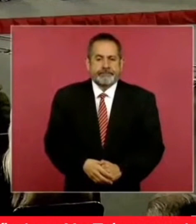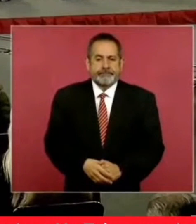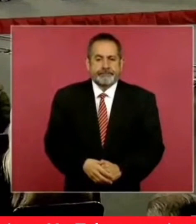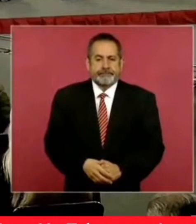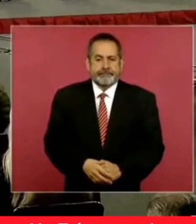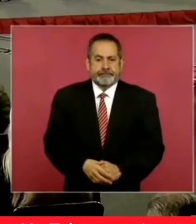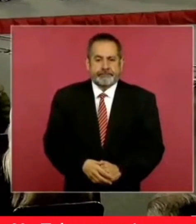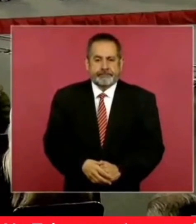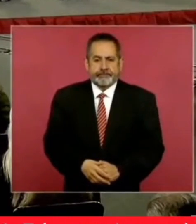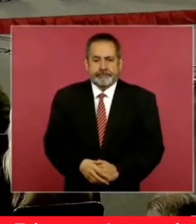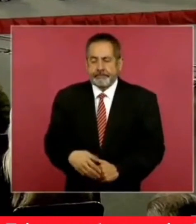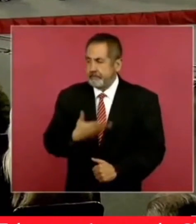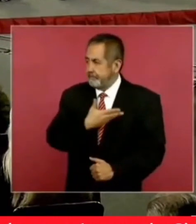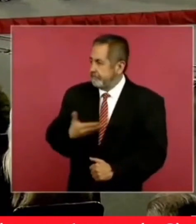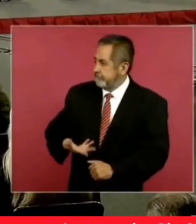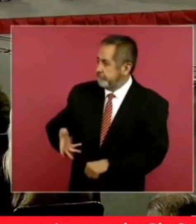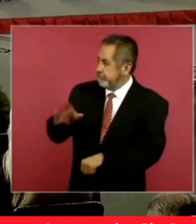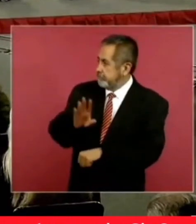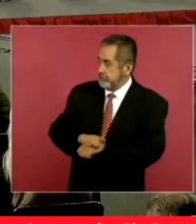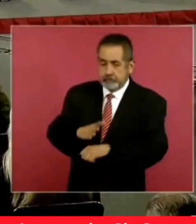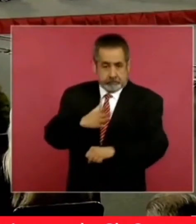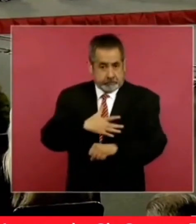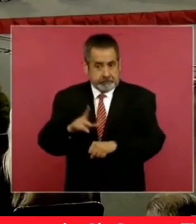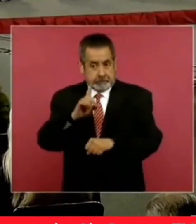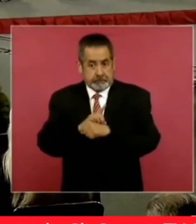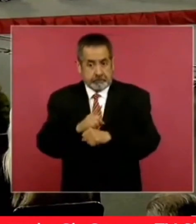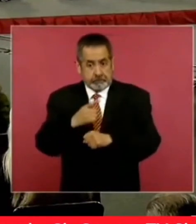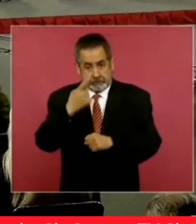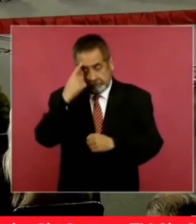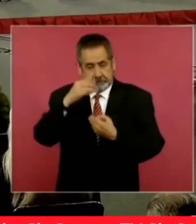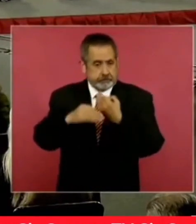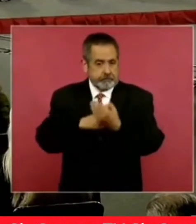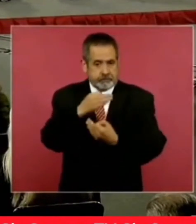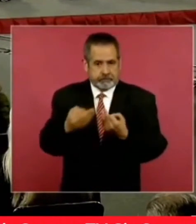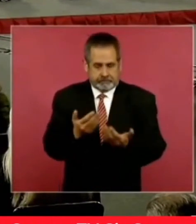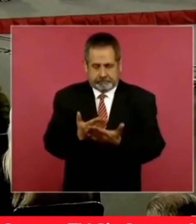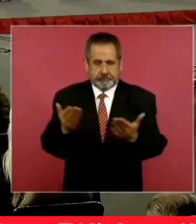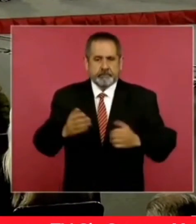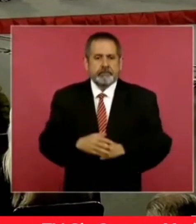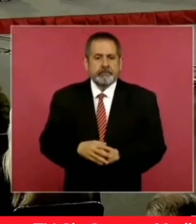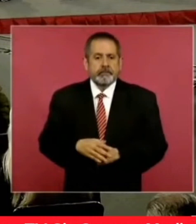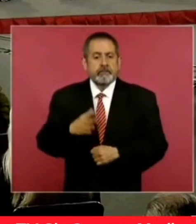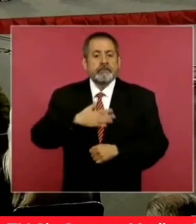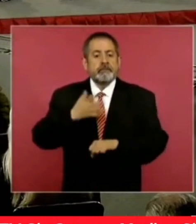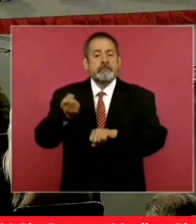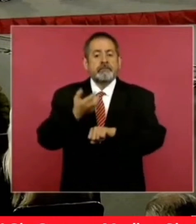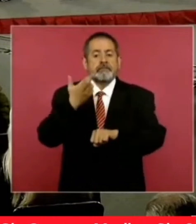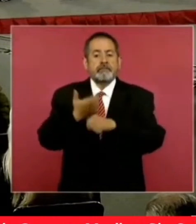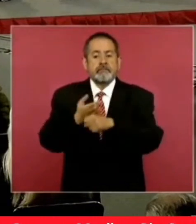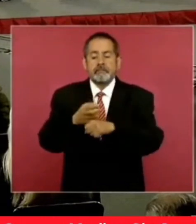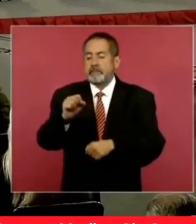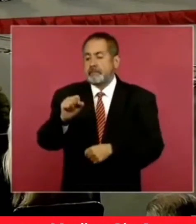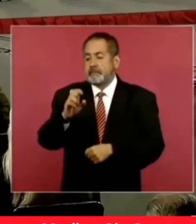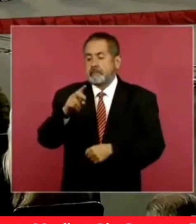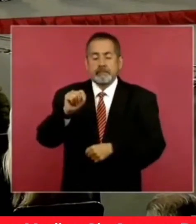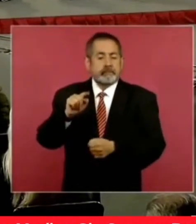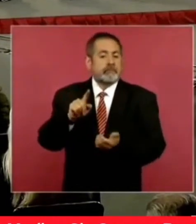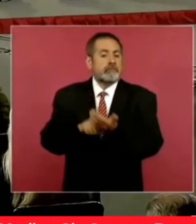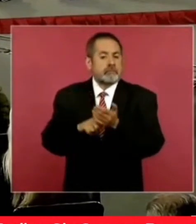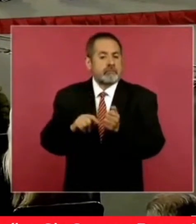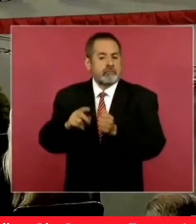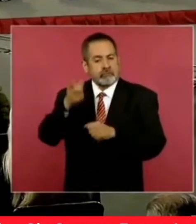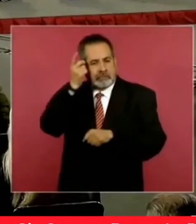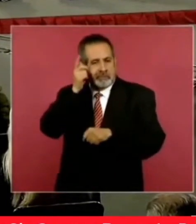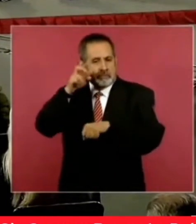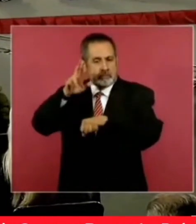con su permiso señor presidente muy buenos días a todos la secretaría de la defensa nacional a través de la dirección general de ingenieros